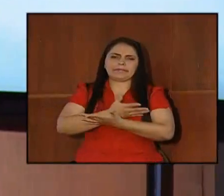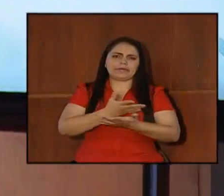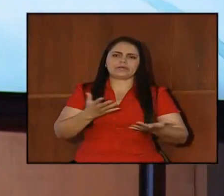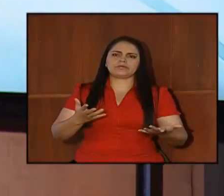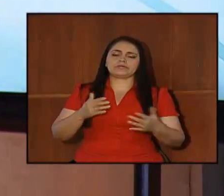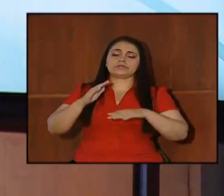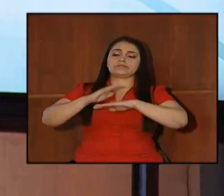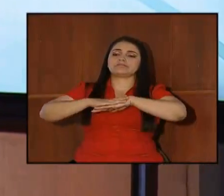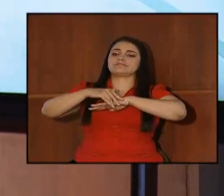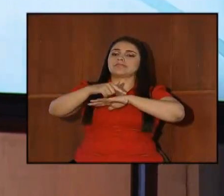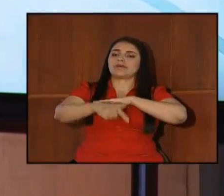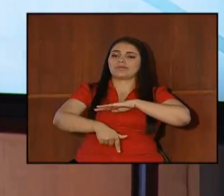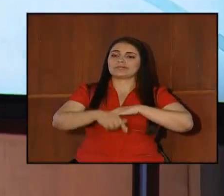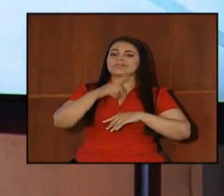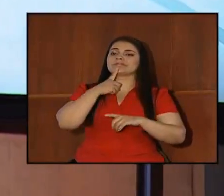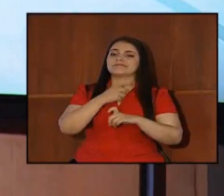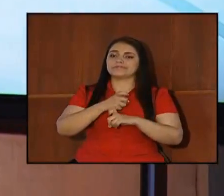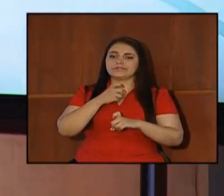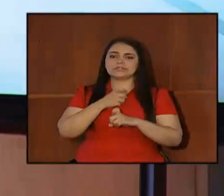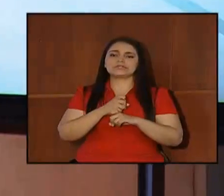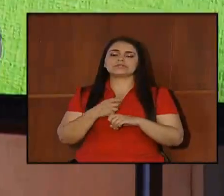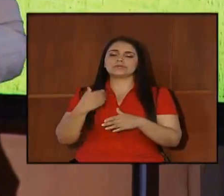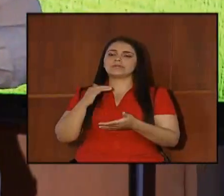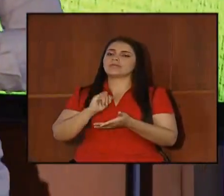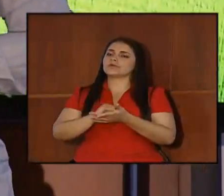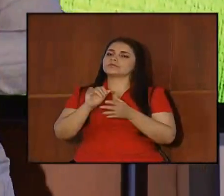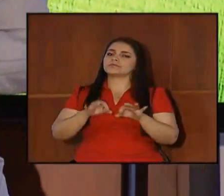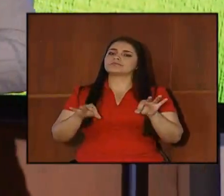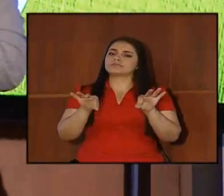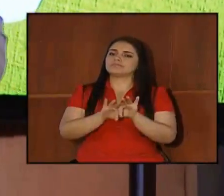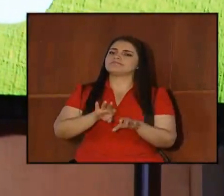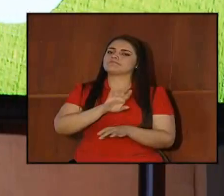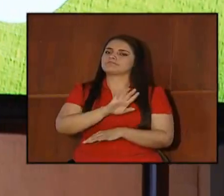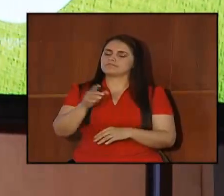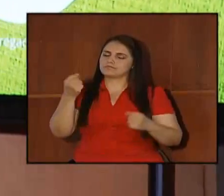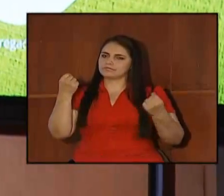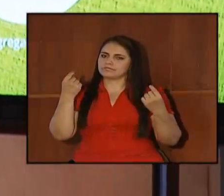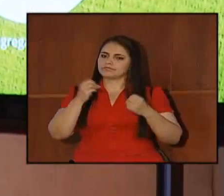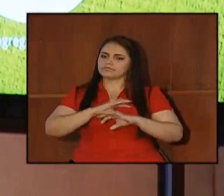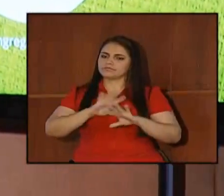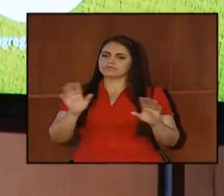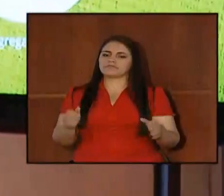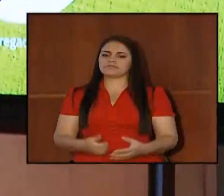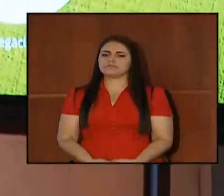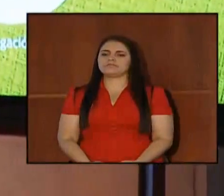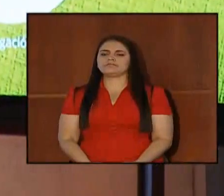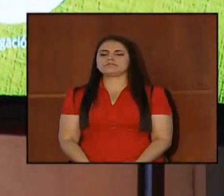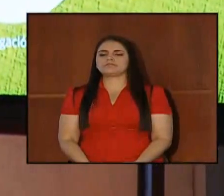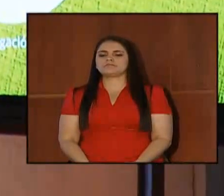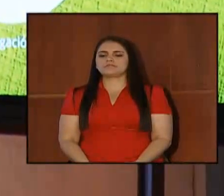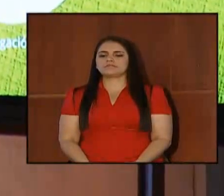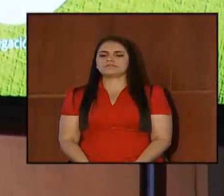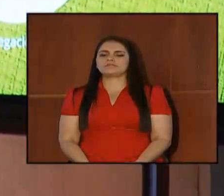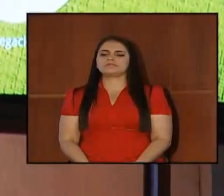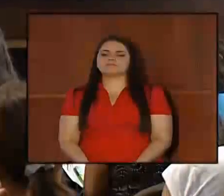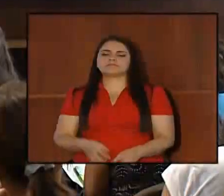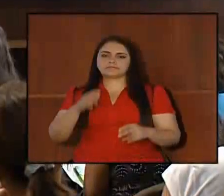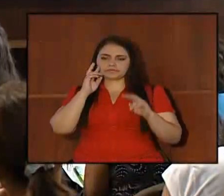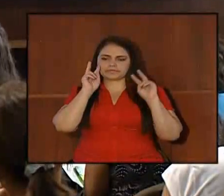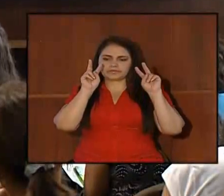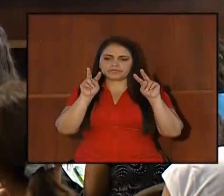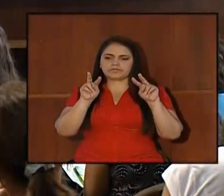consecuencias grandes lo que va a hacer. Ahora la pérdida de masa muscular. ¿Ustedes ven esta